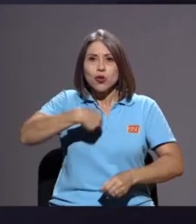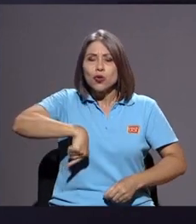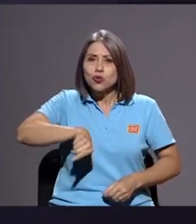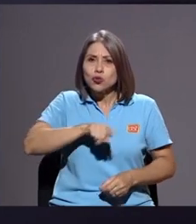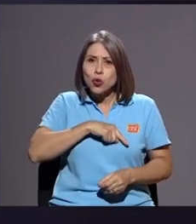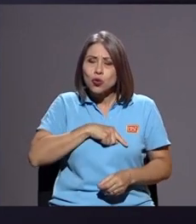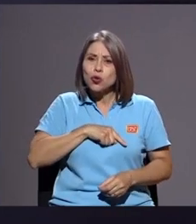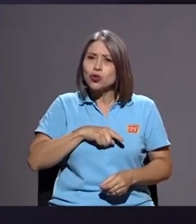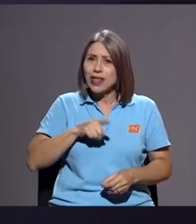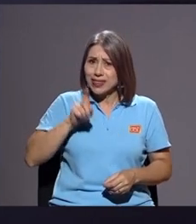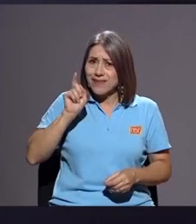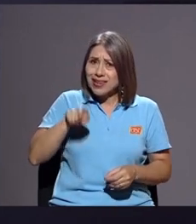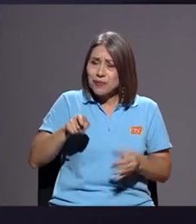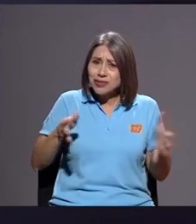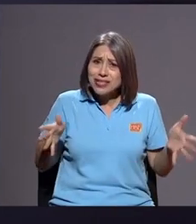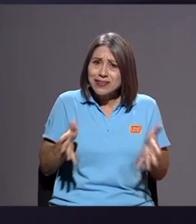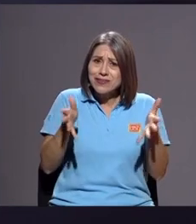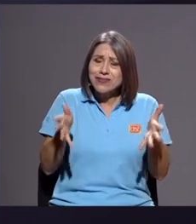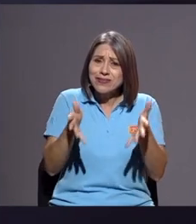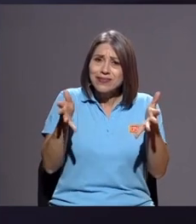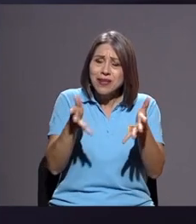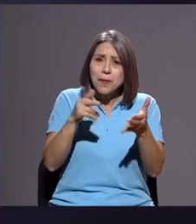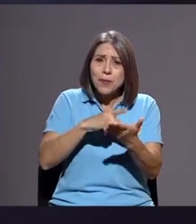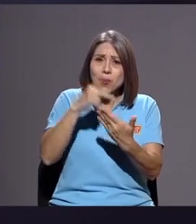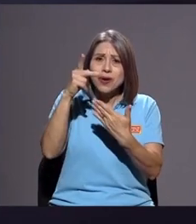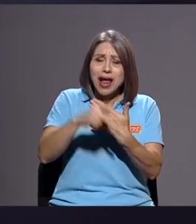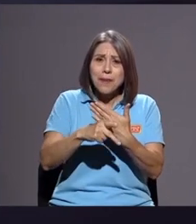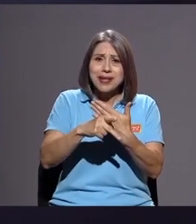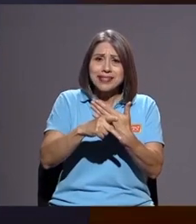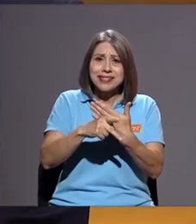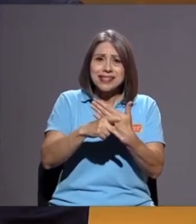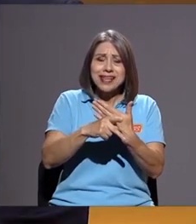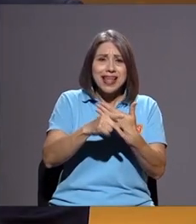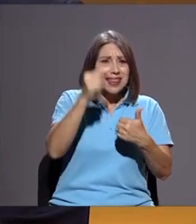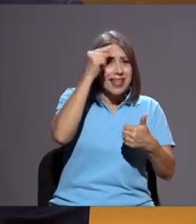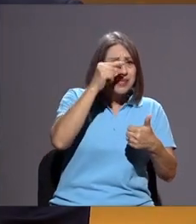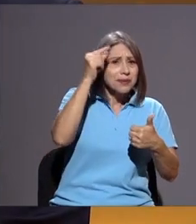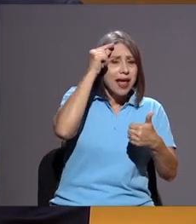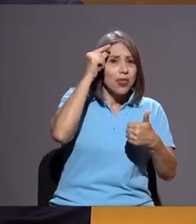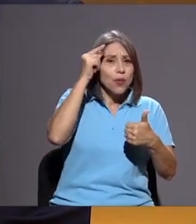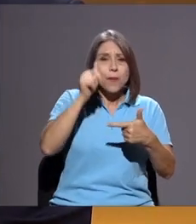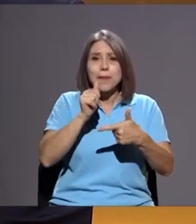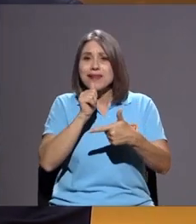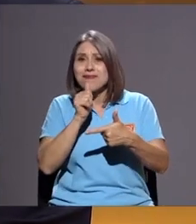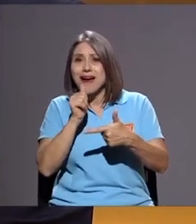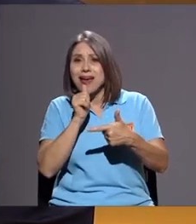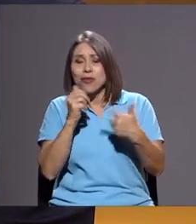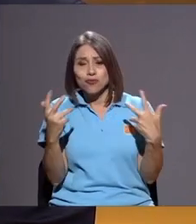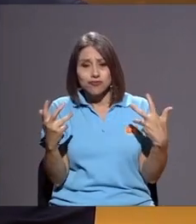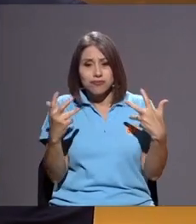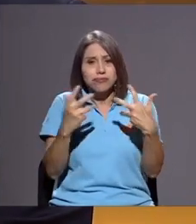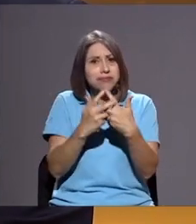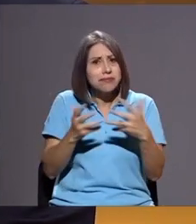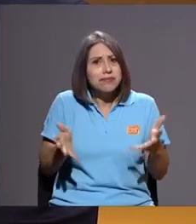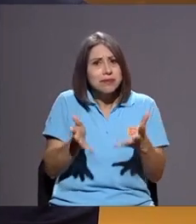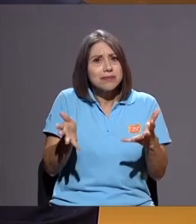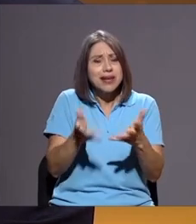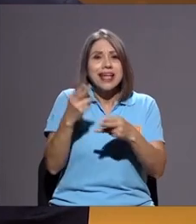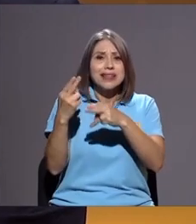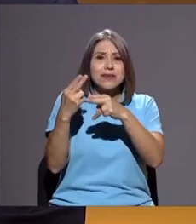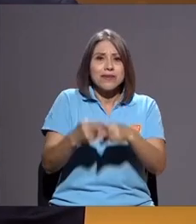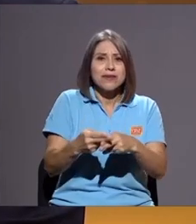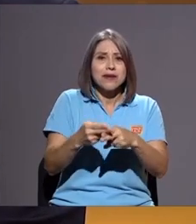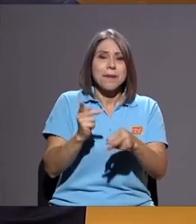programas de participación estado sector privado los llamados participación